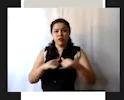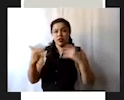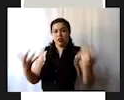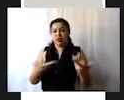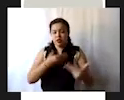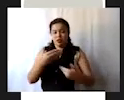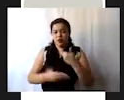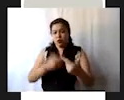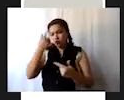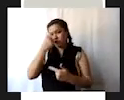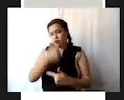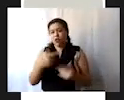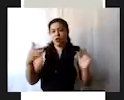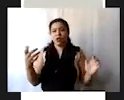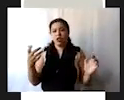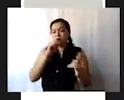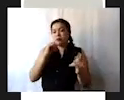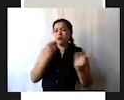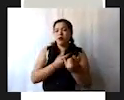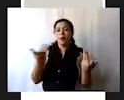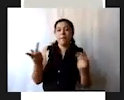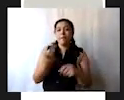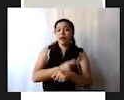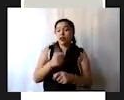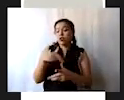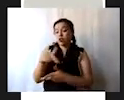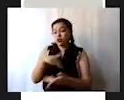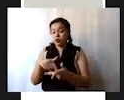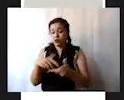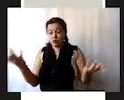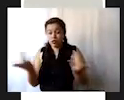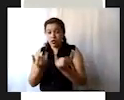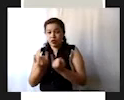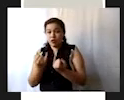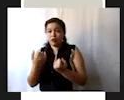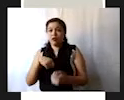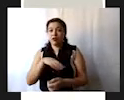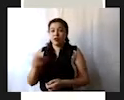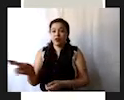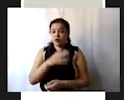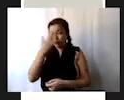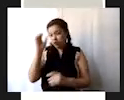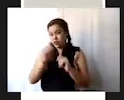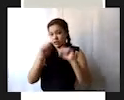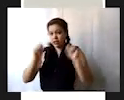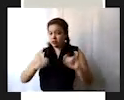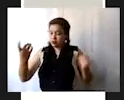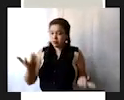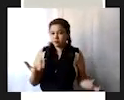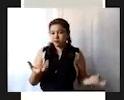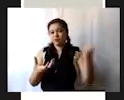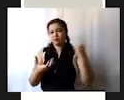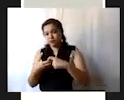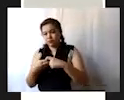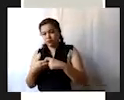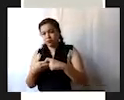una alineación de lo que también está sucediendo en otros lados porque nos reconocemos como parte de un sistema. Un ejemplo que ella